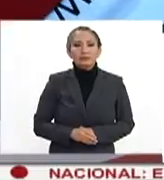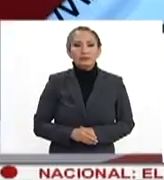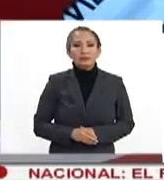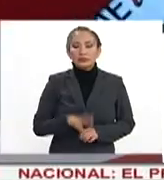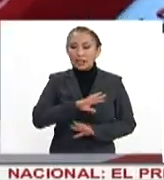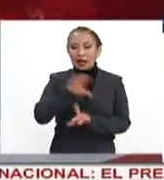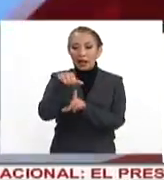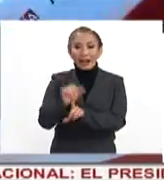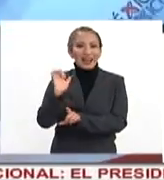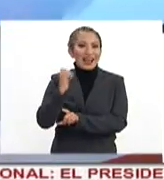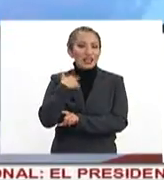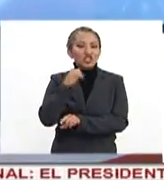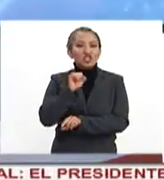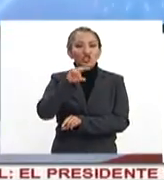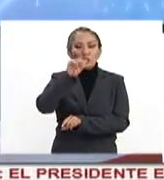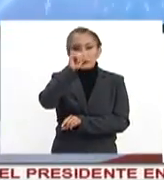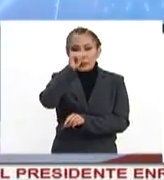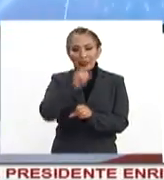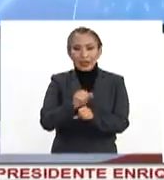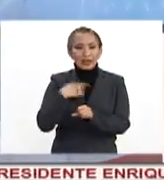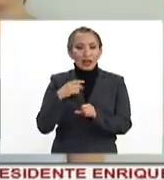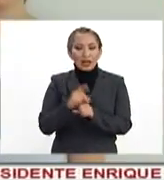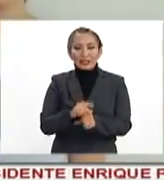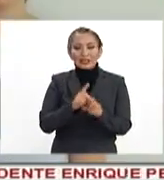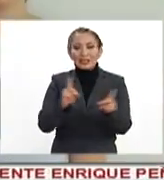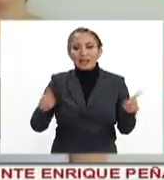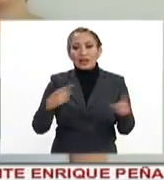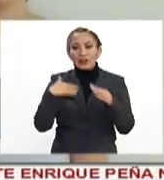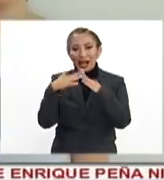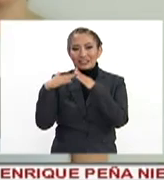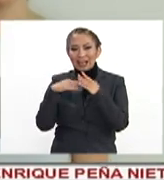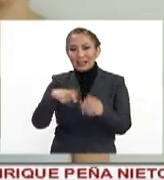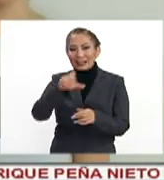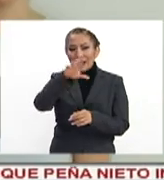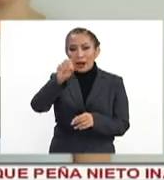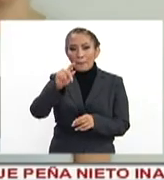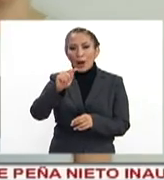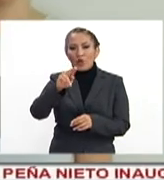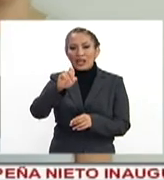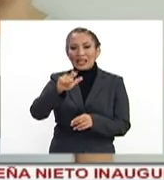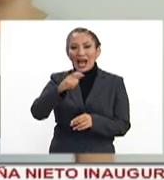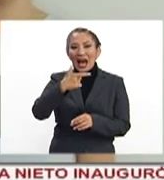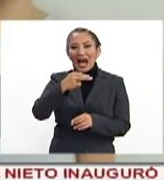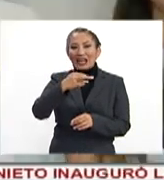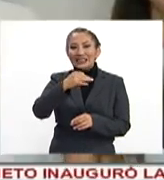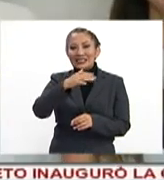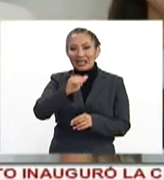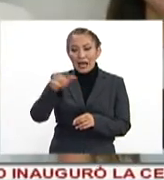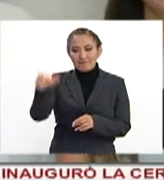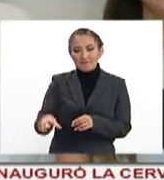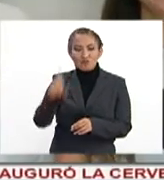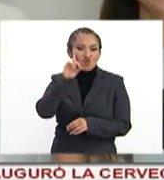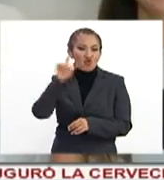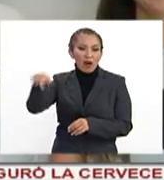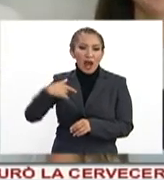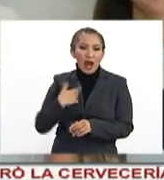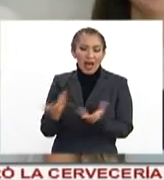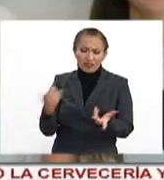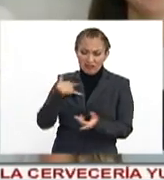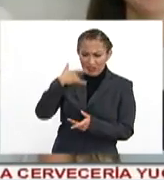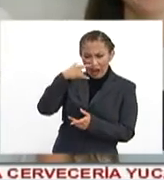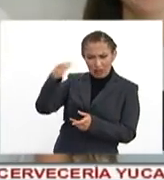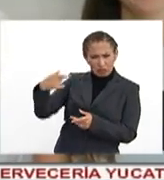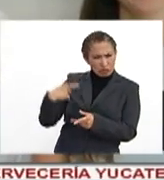Fue detenida la ex subsecretaría de Desarrollo Urbano y Vivienda de Quintana Roo, Paulina García Achach, acusada de